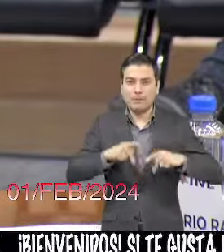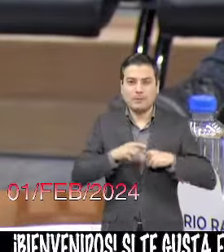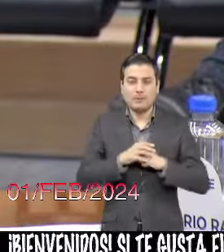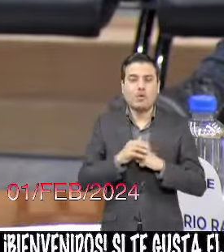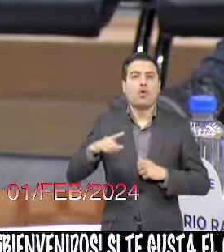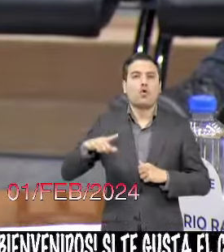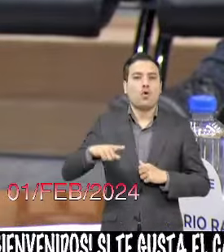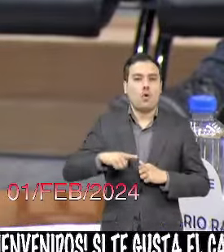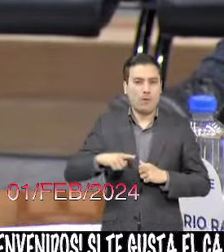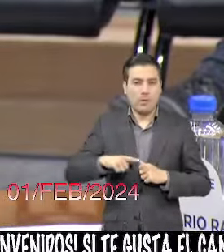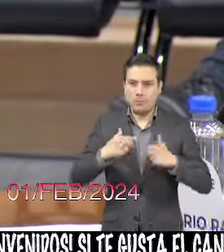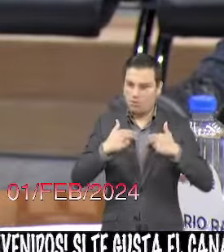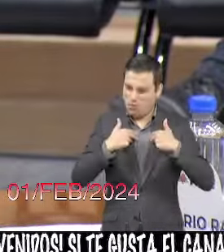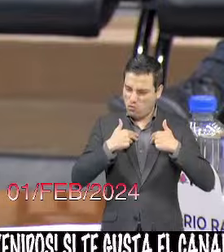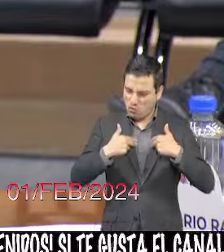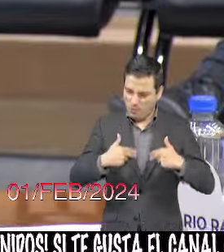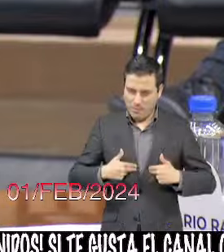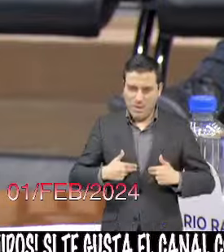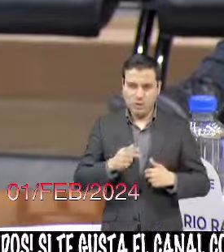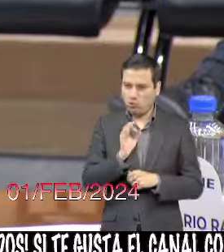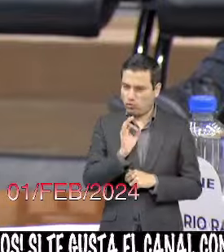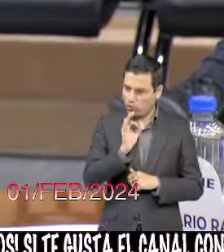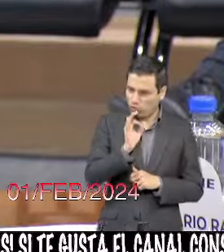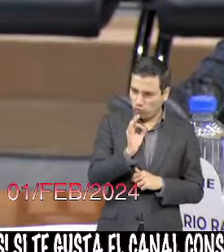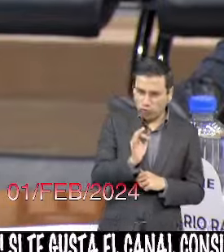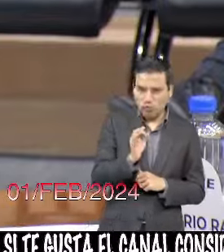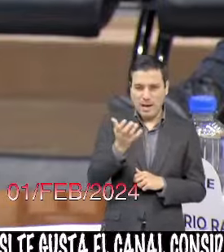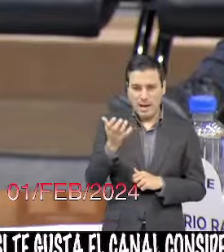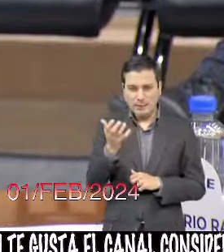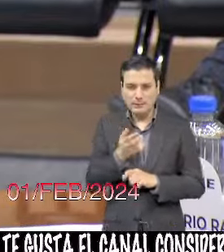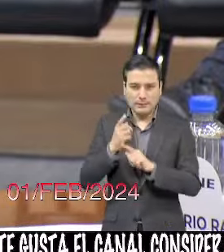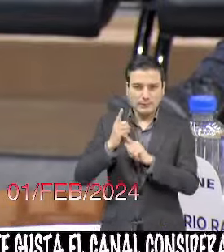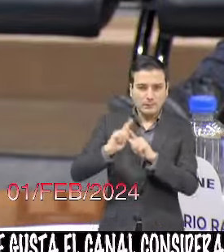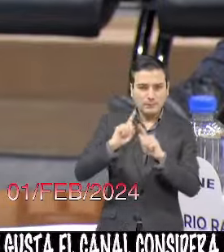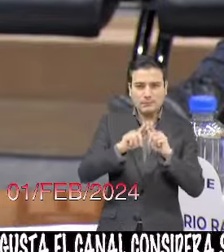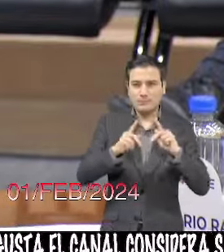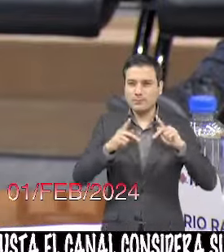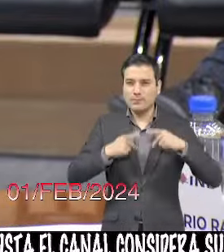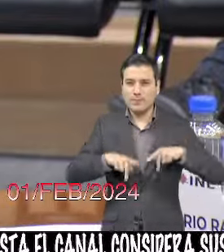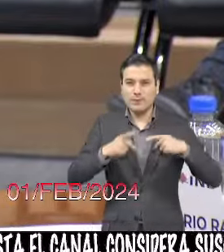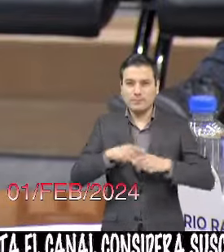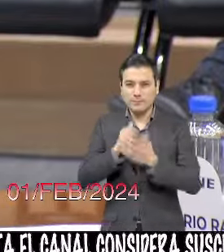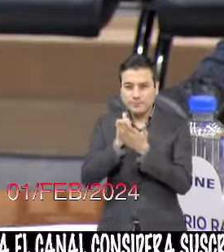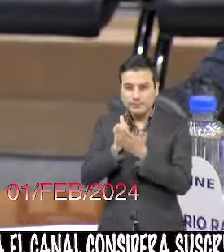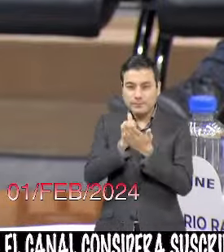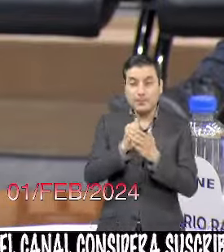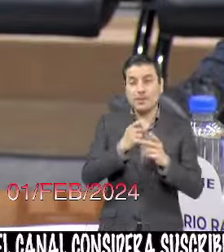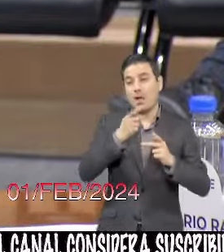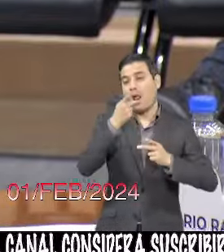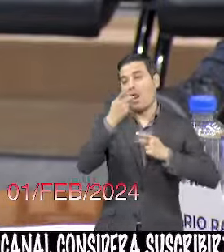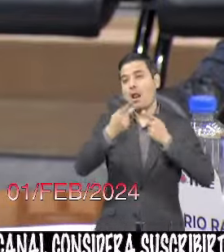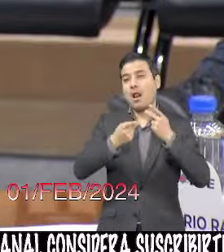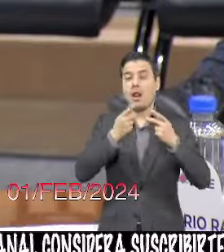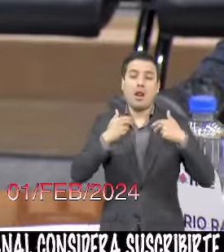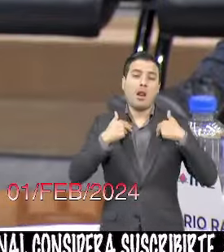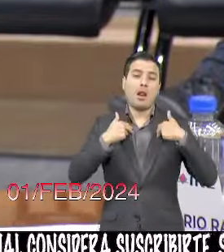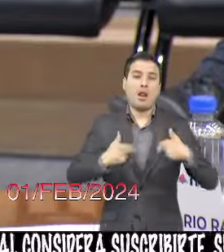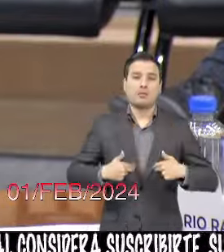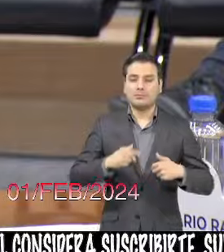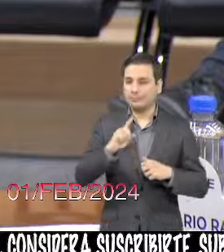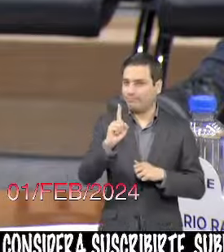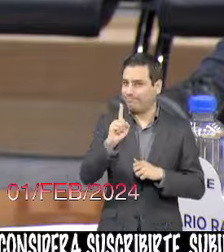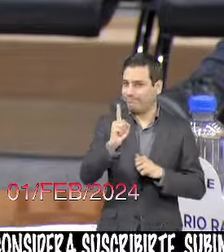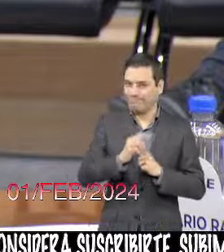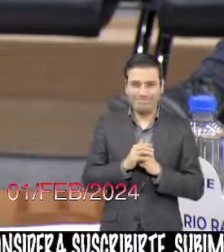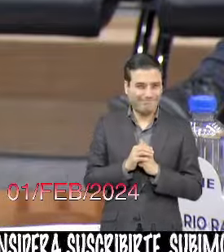humanista que verdaderamente realice acciones por el bien común y no utilice el humanismo como una farsa para esconder